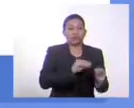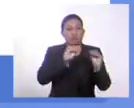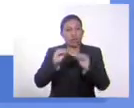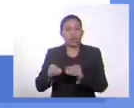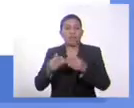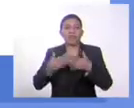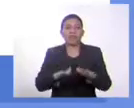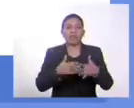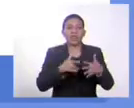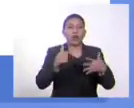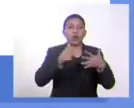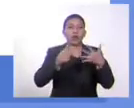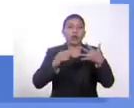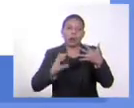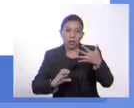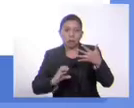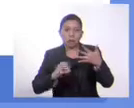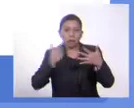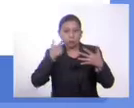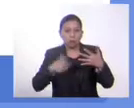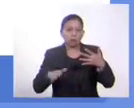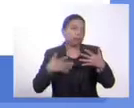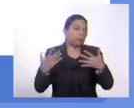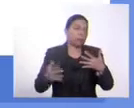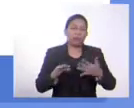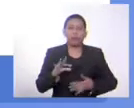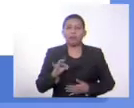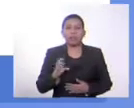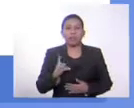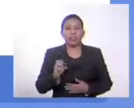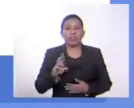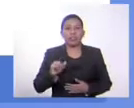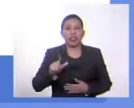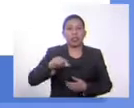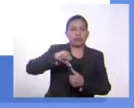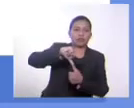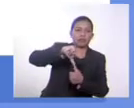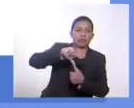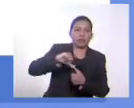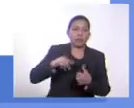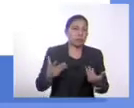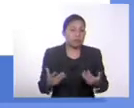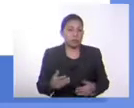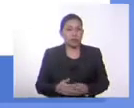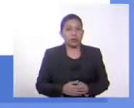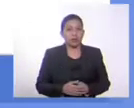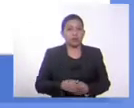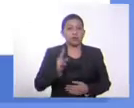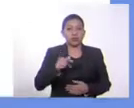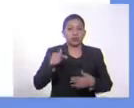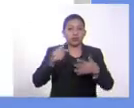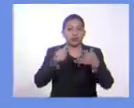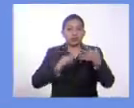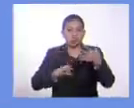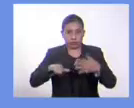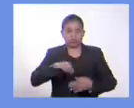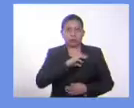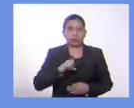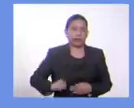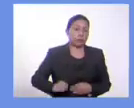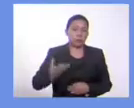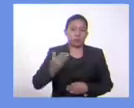en la cual está inspirada también nuestra Constitución actual. Hablando de Constitución de El Salvador, Candy, ¿cómo podemos